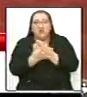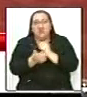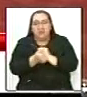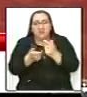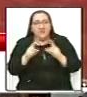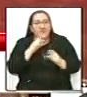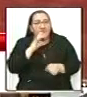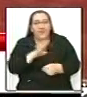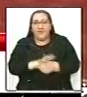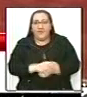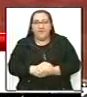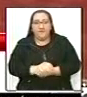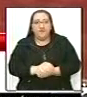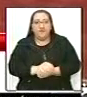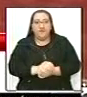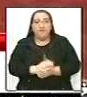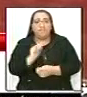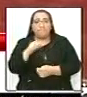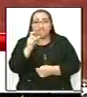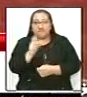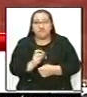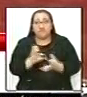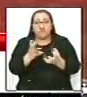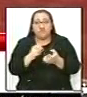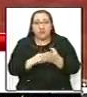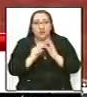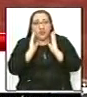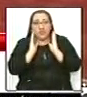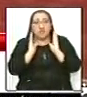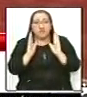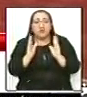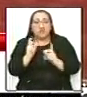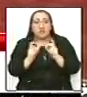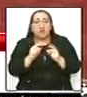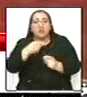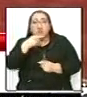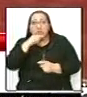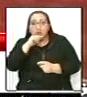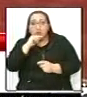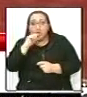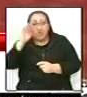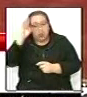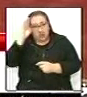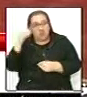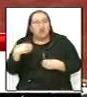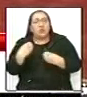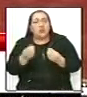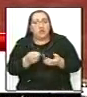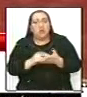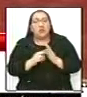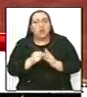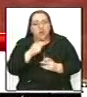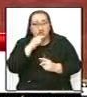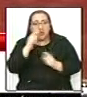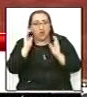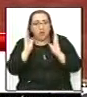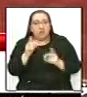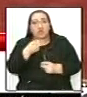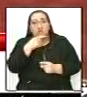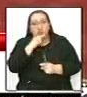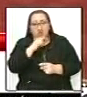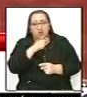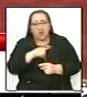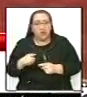incumplimiento. Si la víctima prefiere ser atendida por personal femenino, deberá garantizarse que sea atendida por